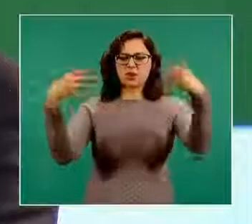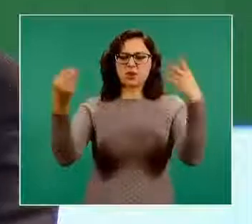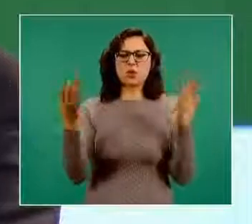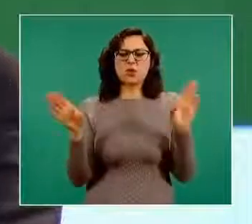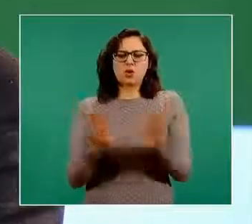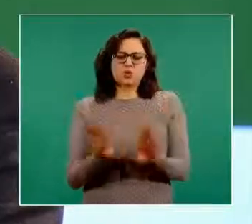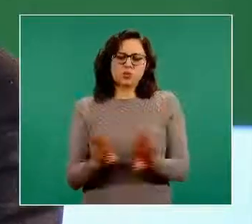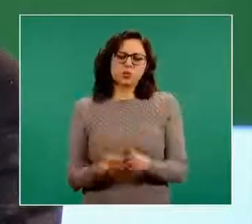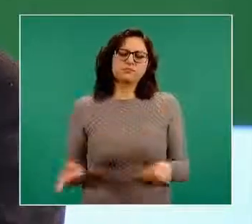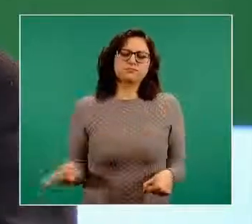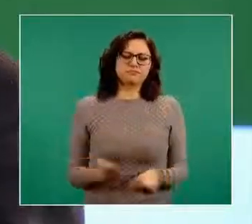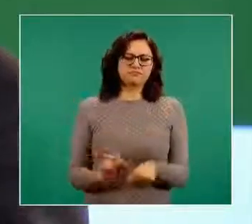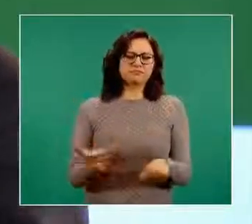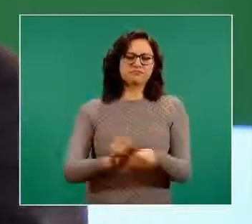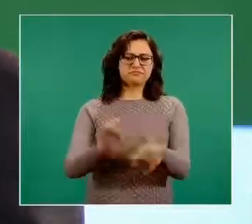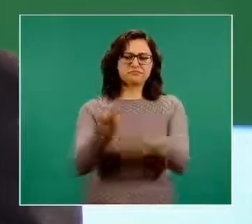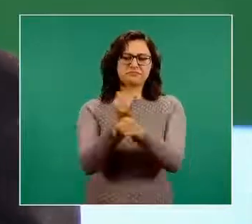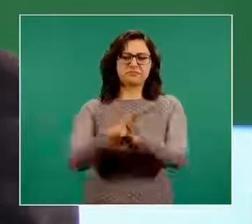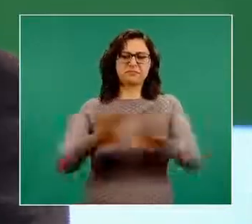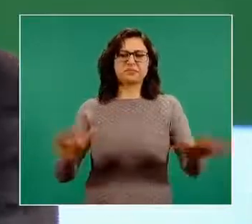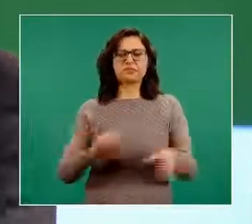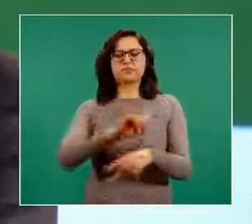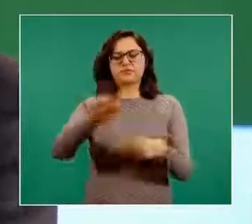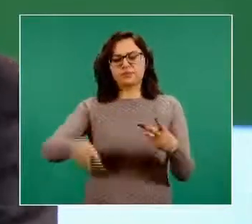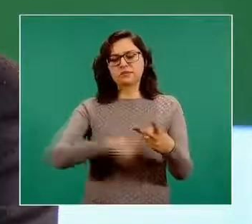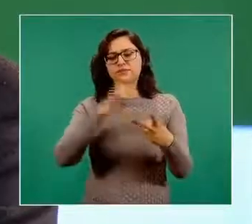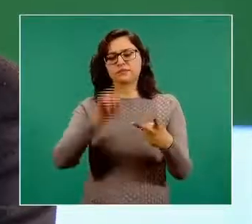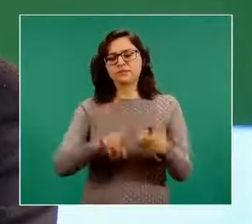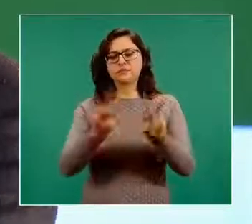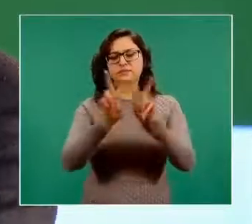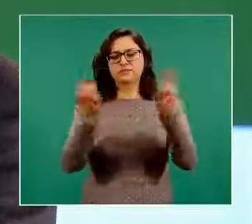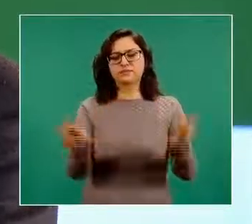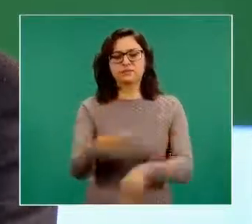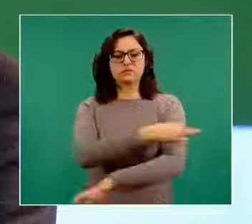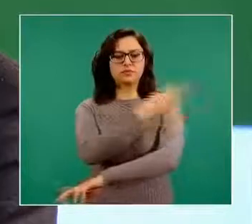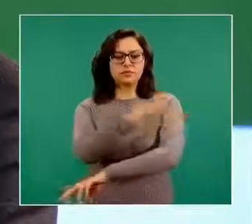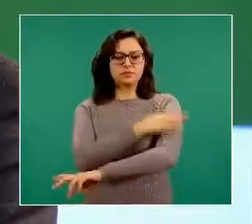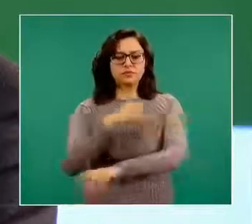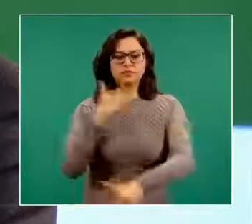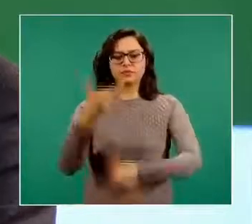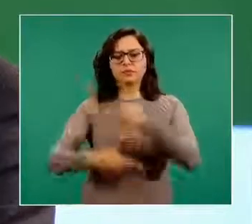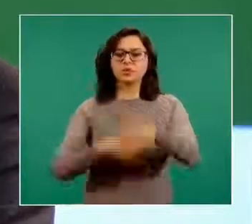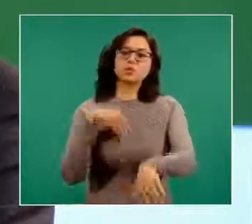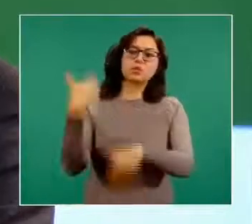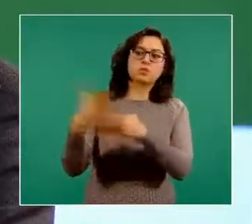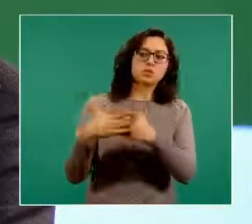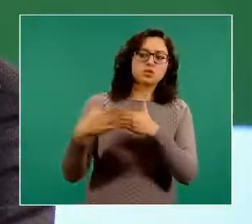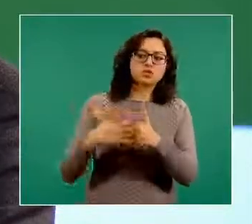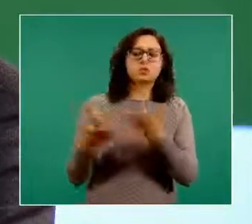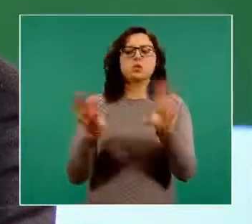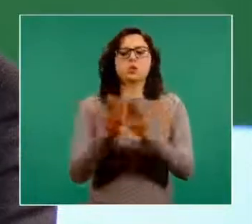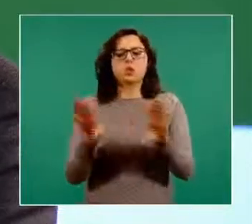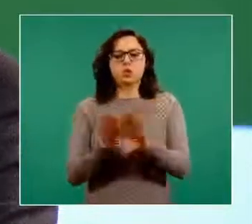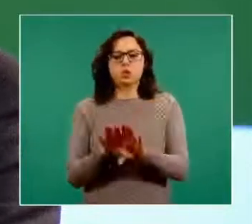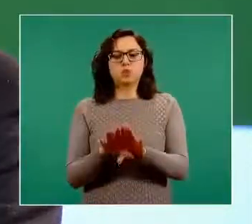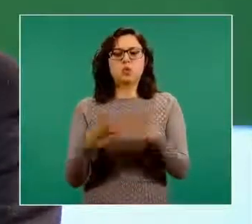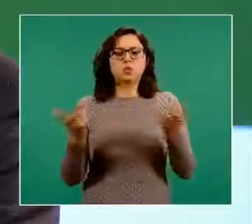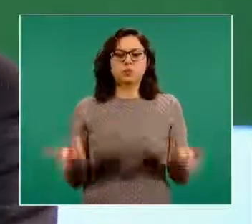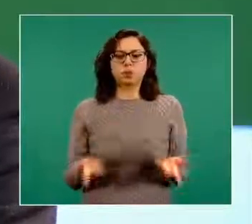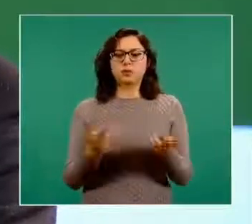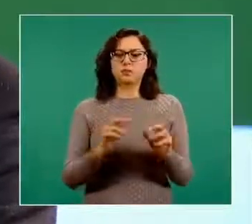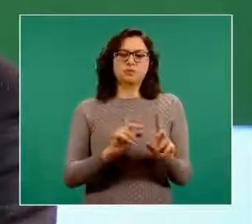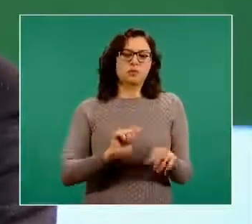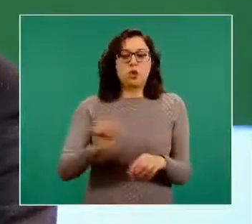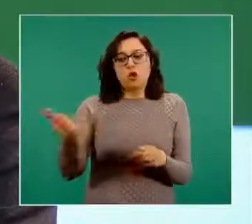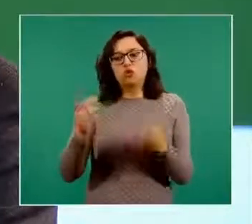puntual, y enseguida comentaremos sobre el progreso de la vacunación, sobre lo que sigue en materia de vacunación y sobre cualquier